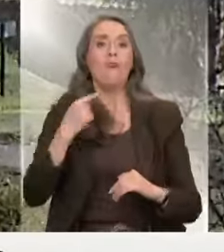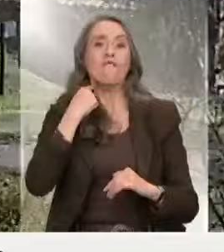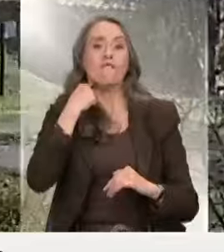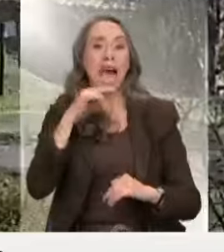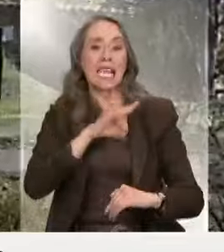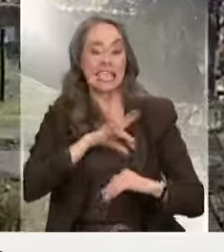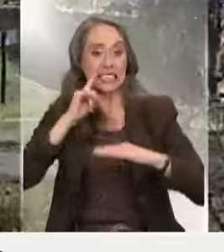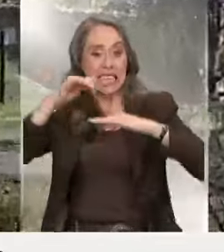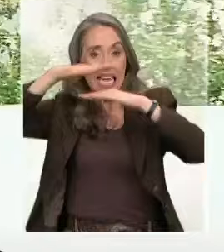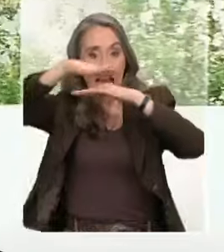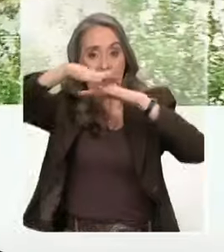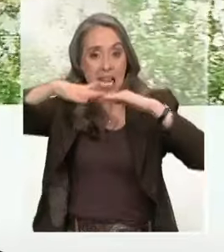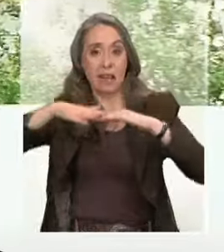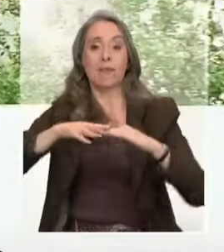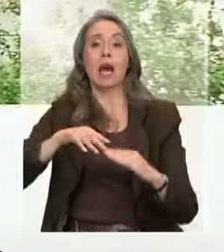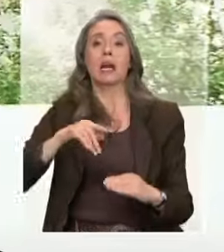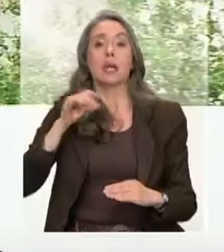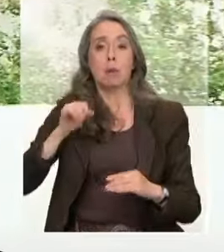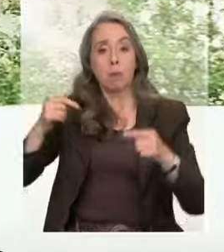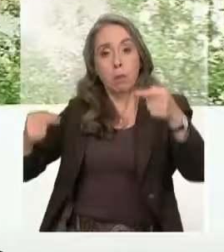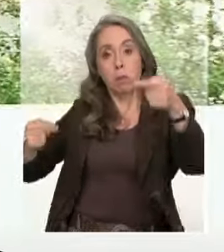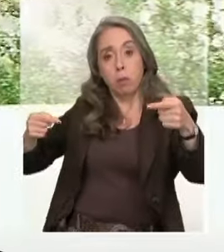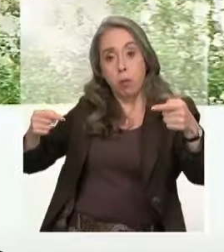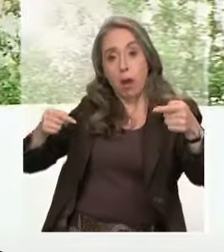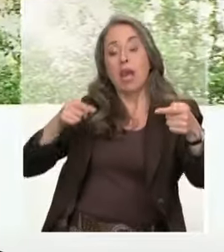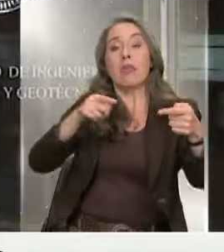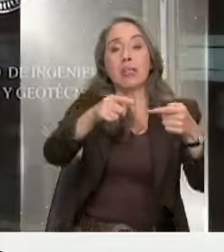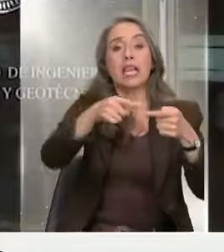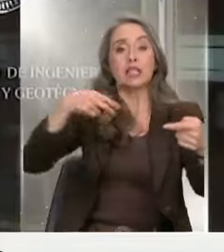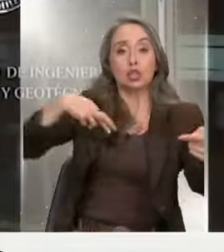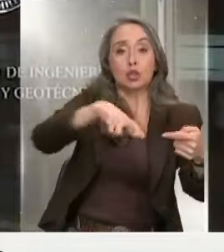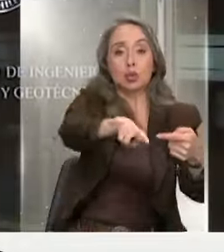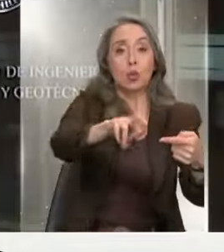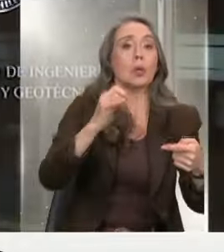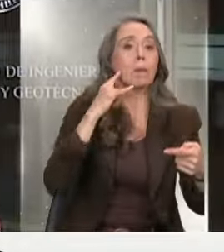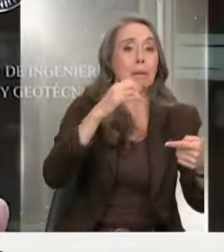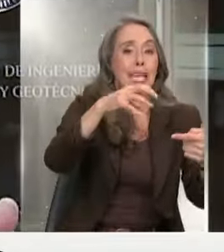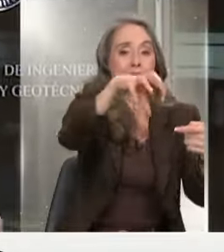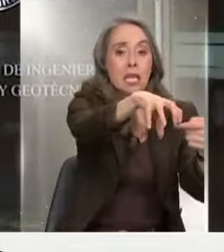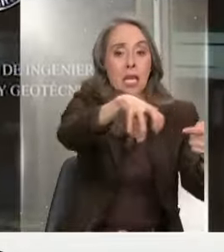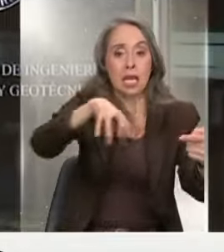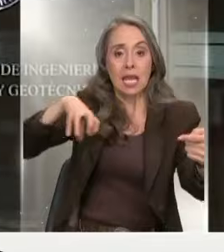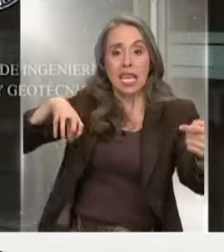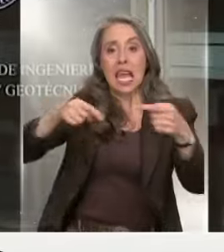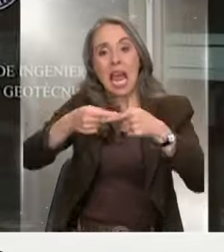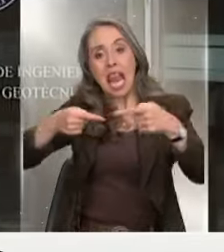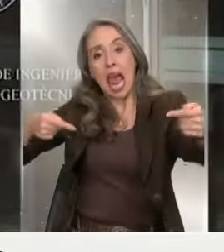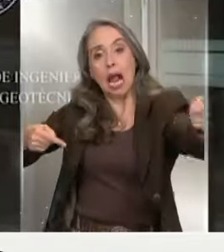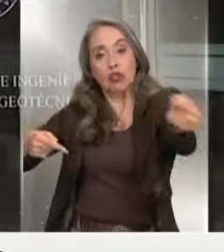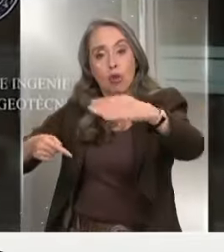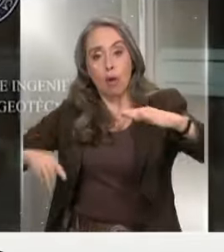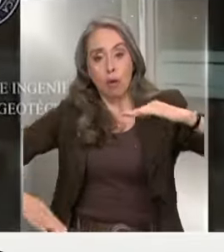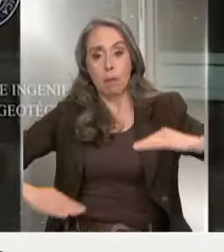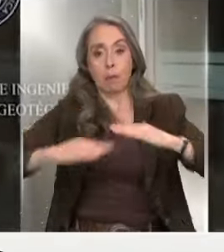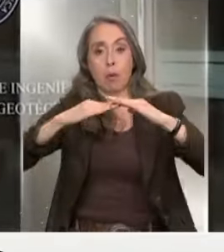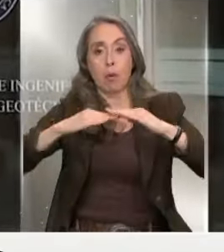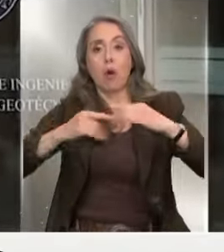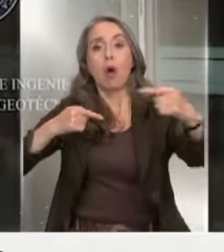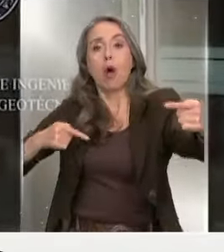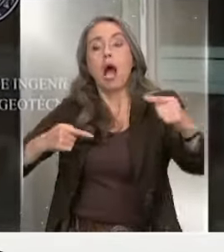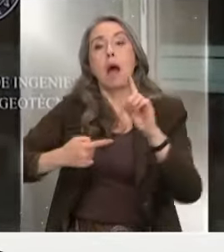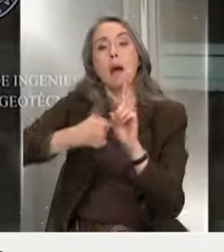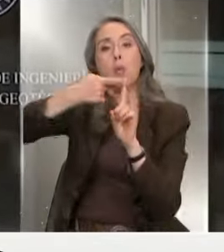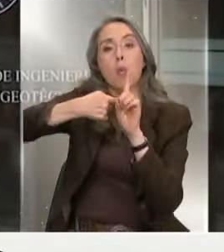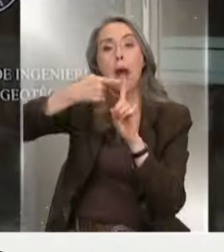tenemos en Chile. Al sur la falla puede llegar hasta Pirque, pero ¿qué pasa hacia el norte? ¿Cierto? Sabemos que el largo de las fallas nos va a delimitar el tamaño de un probable